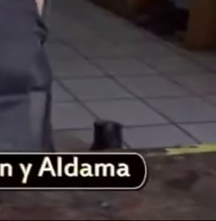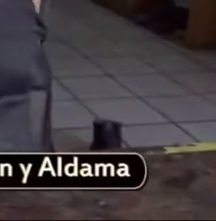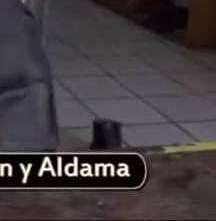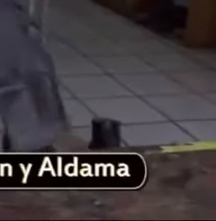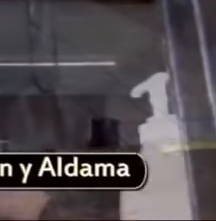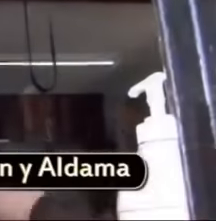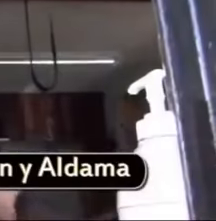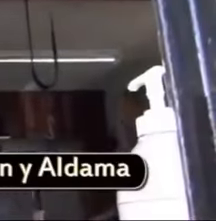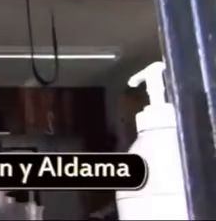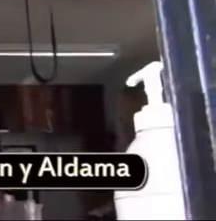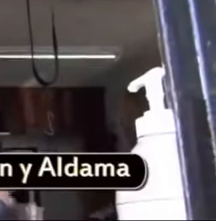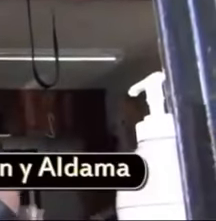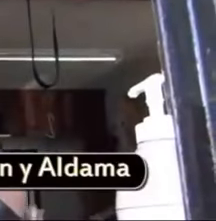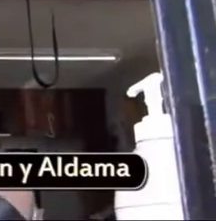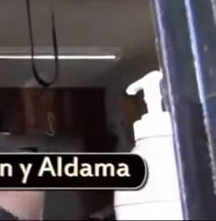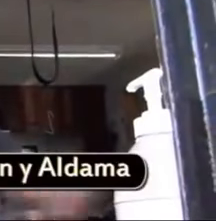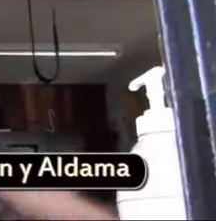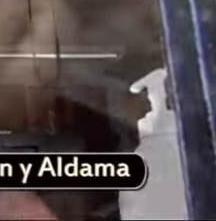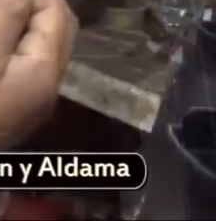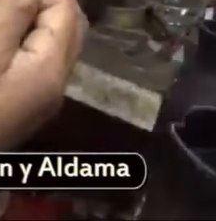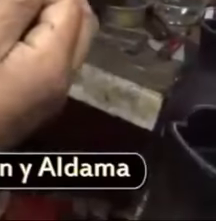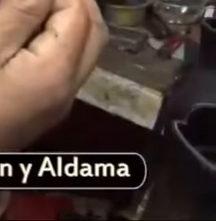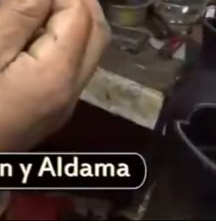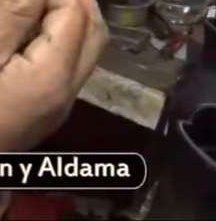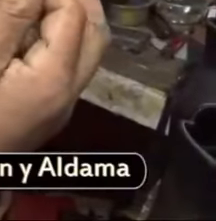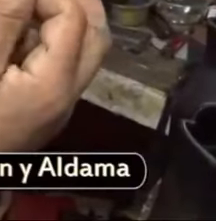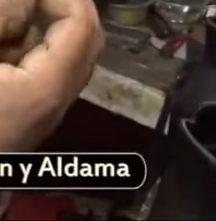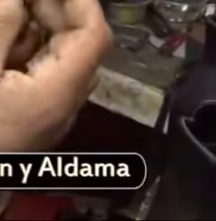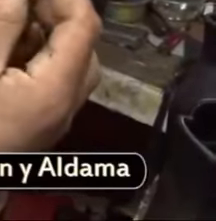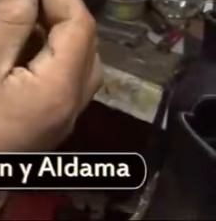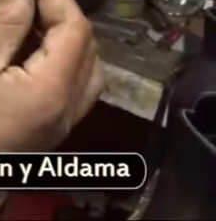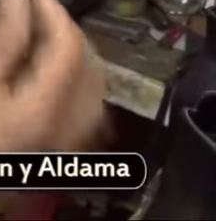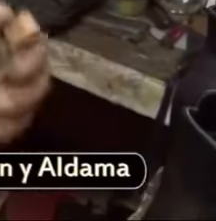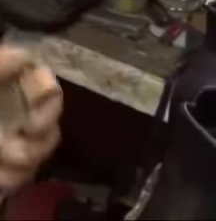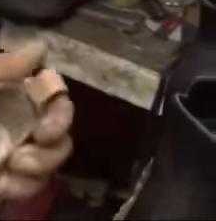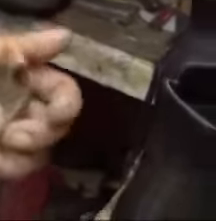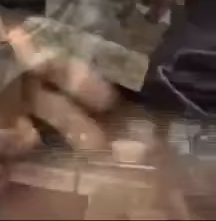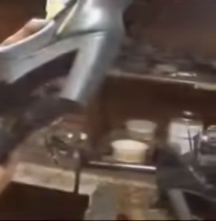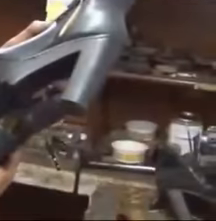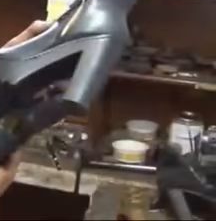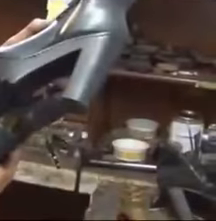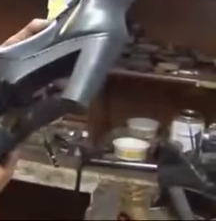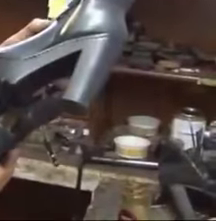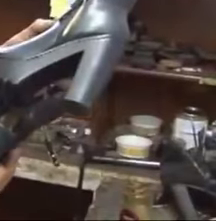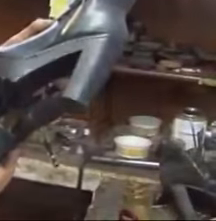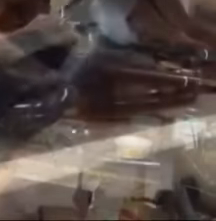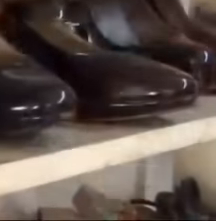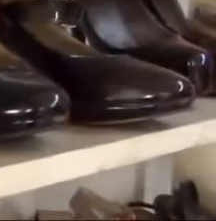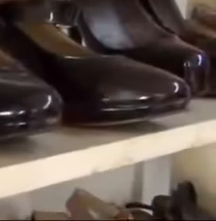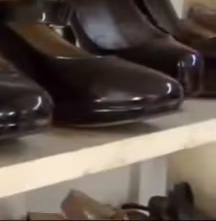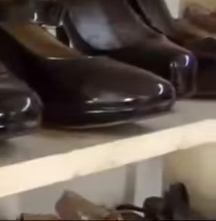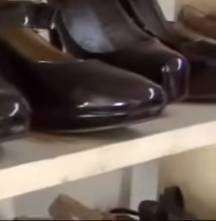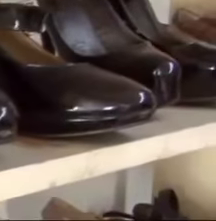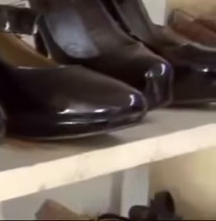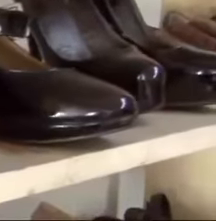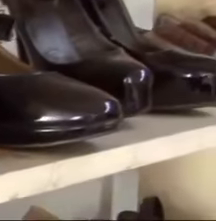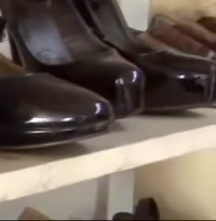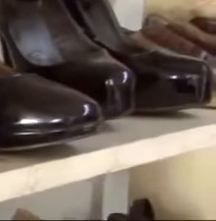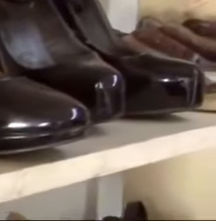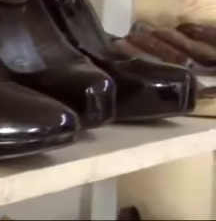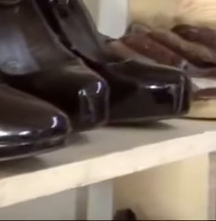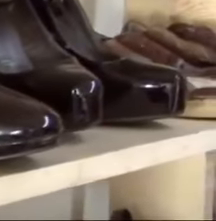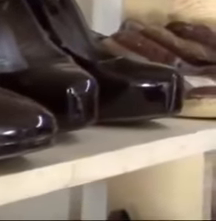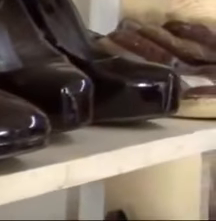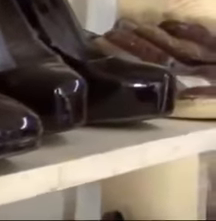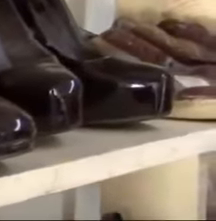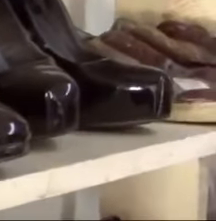amigo Marco Tulio Molina Rodríguez, que tiene los mejores precios en tapa para hombre, tapa para mujer, suela de